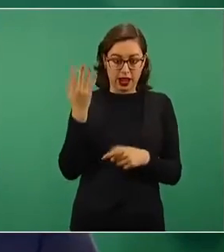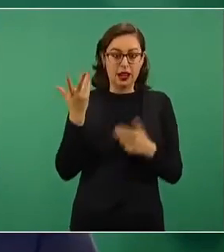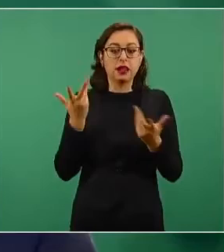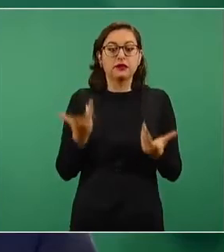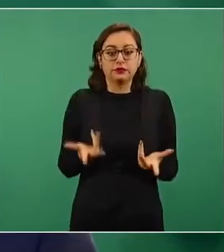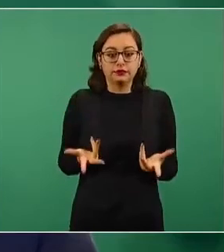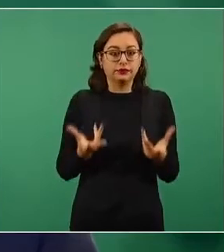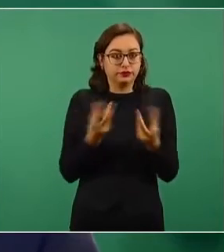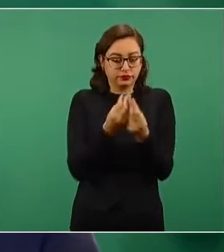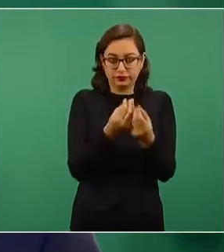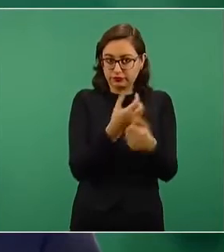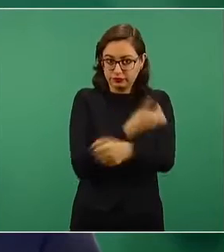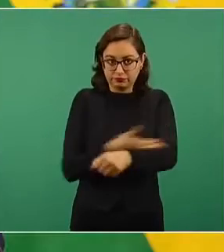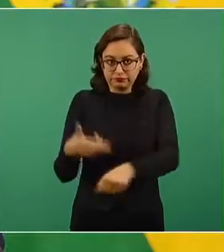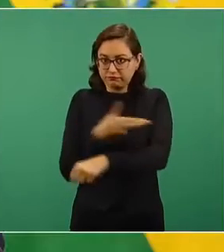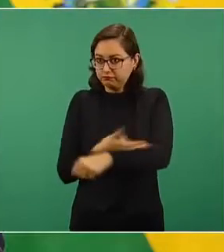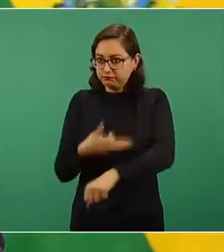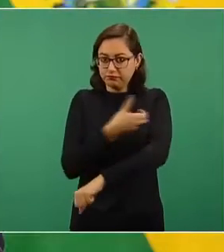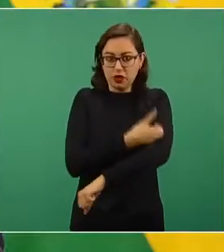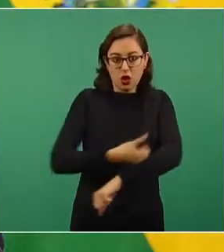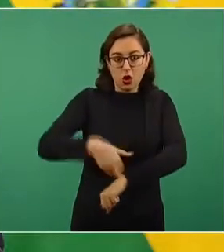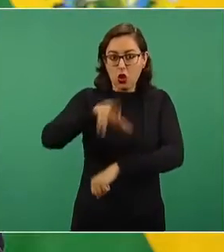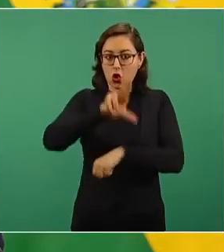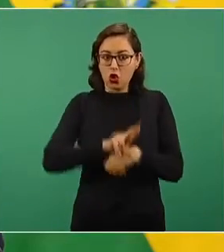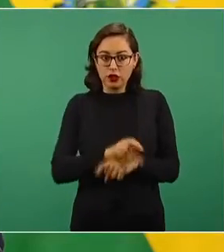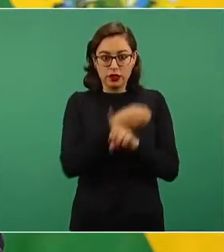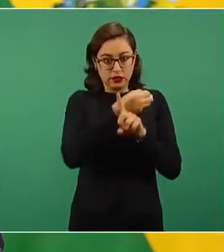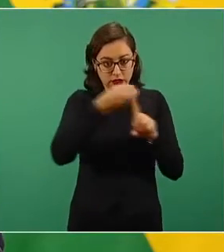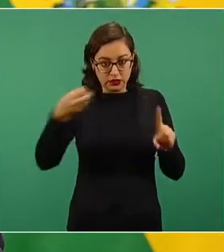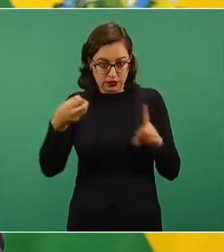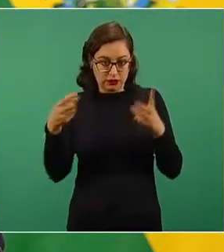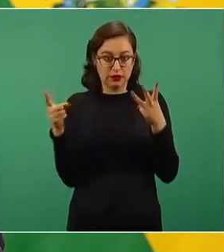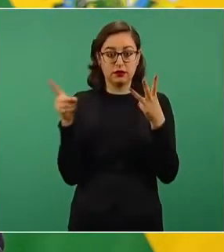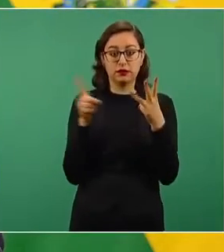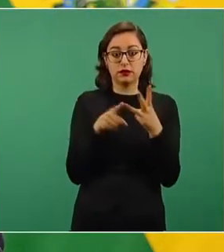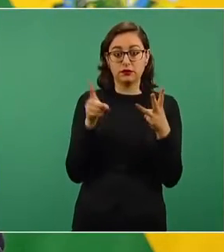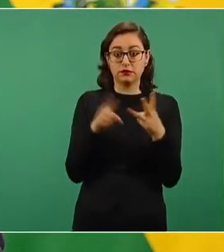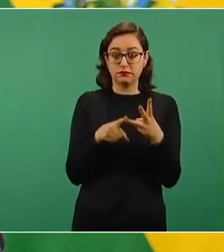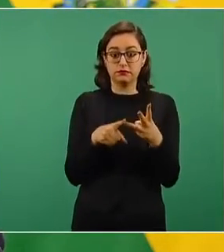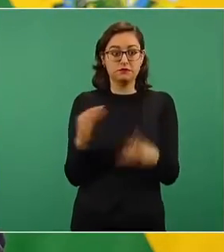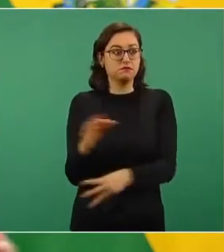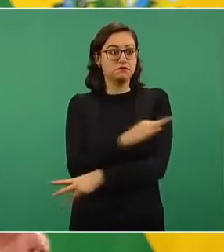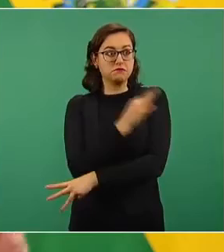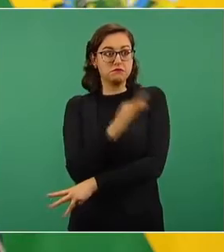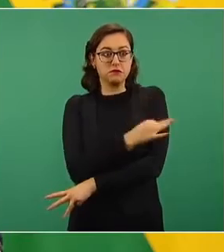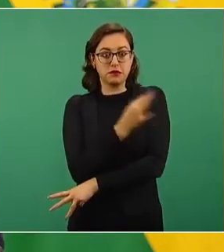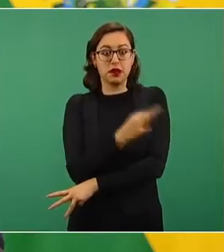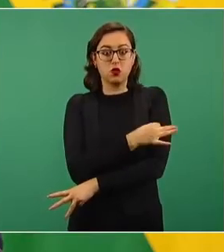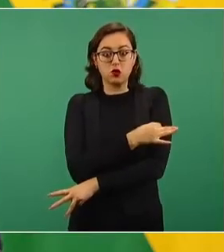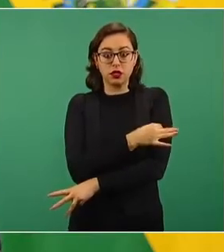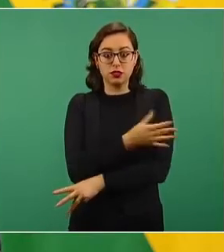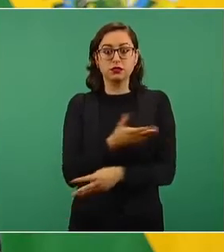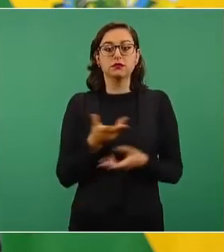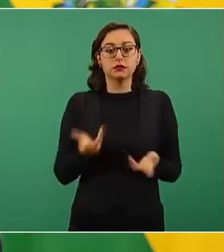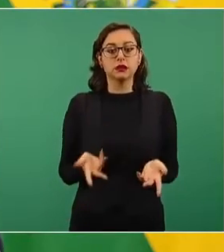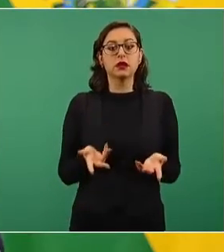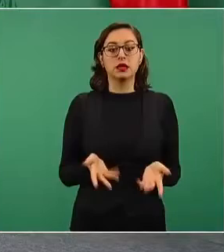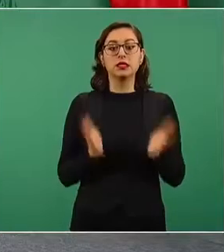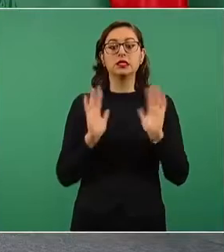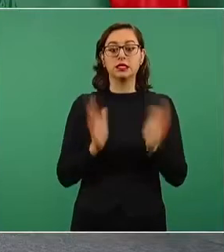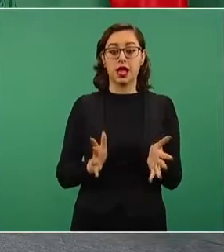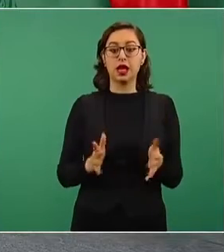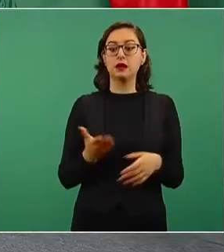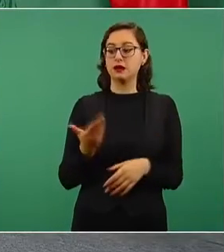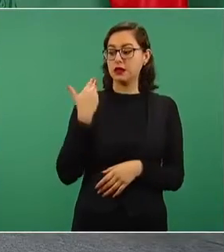plurinacional. Y la tercera estrategia, el tercer pilar de la estrategia era vacunas. Vacunas que empezamos ya en el mes de